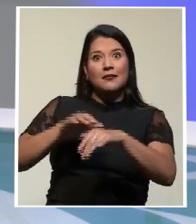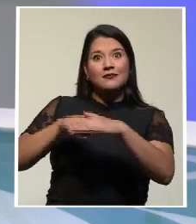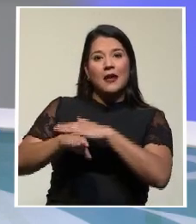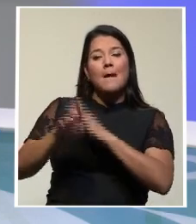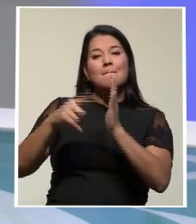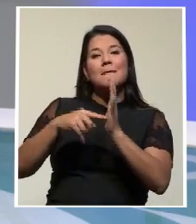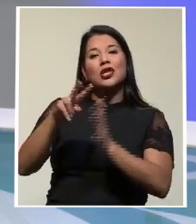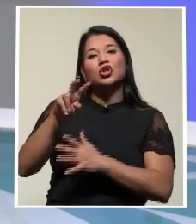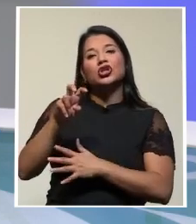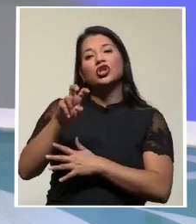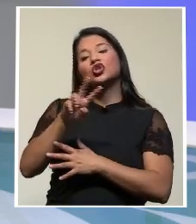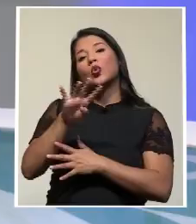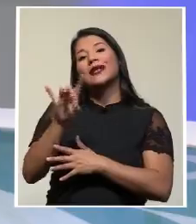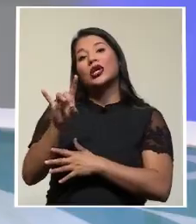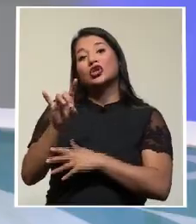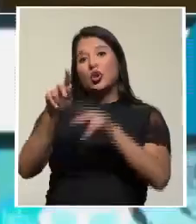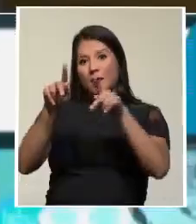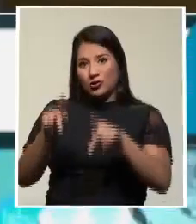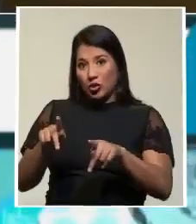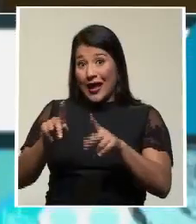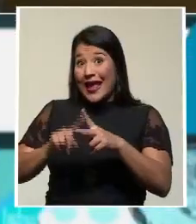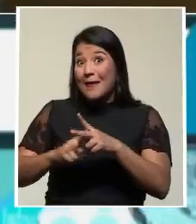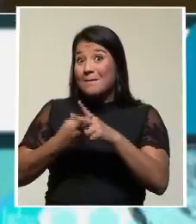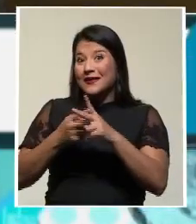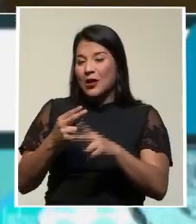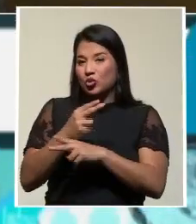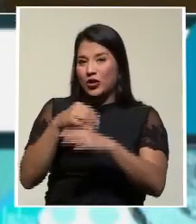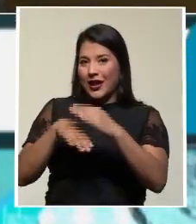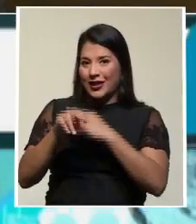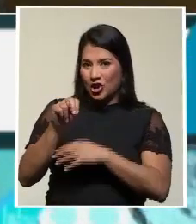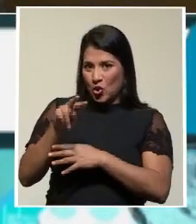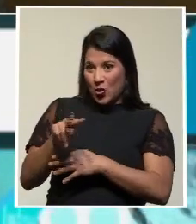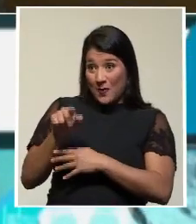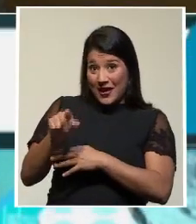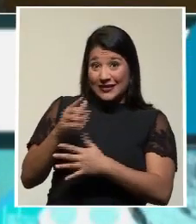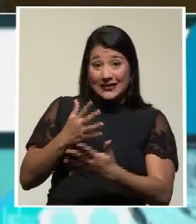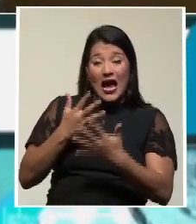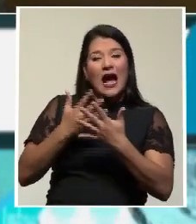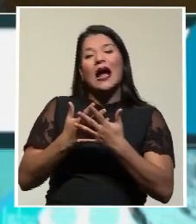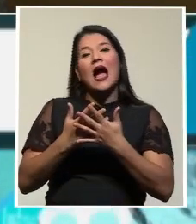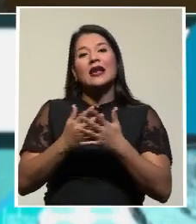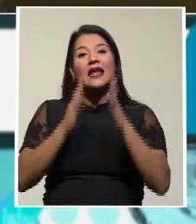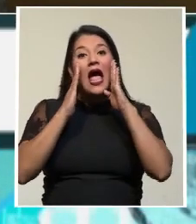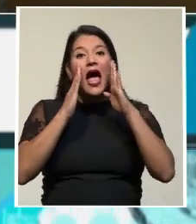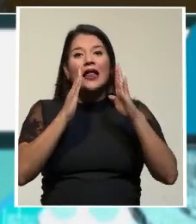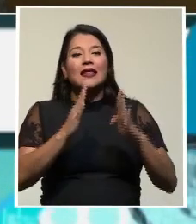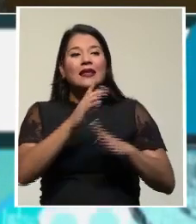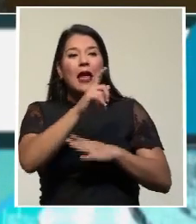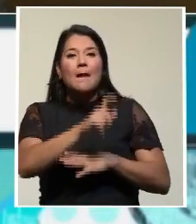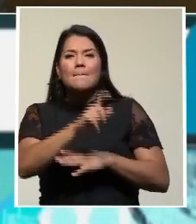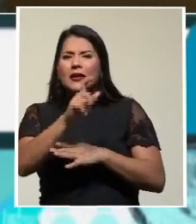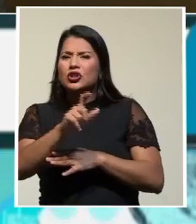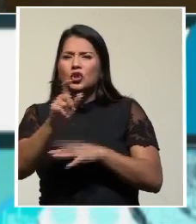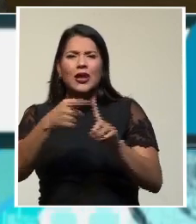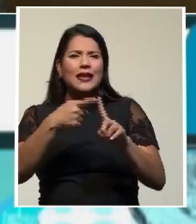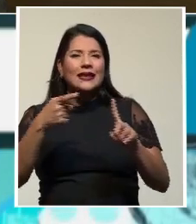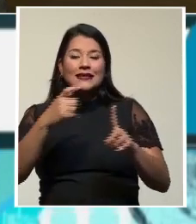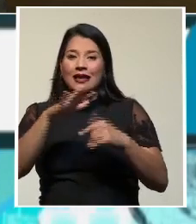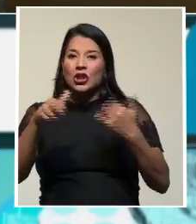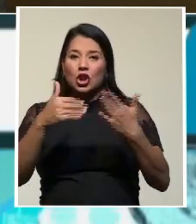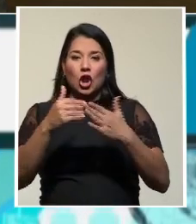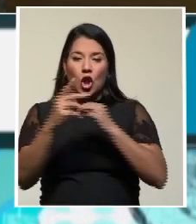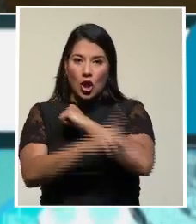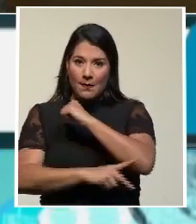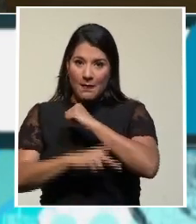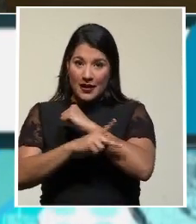libertad, comenzará a funcionar en noviembre. Este centro recibirá a población penitenciaria de todo el país y